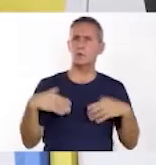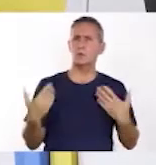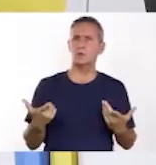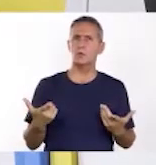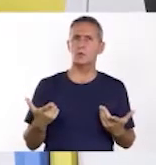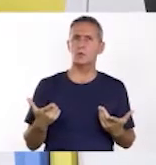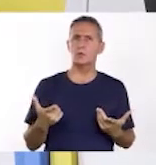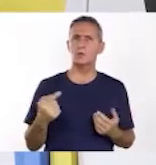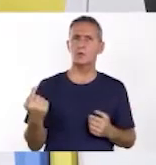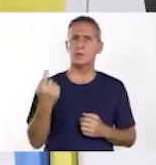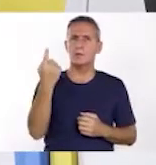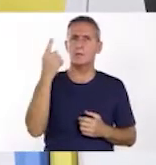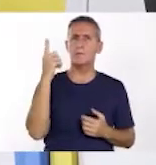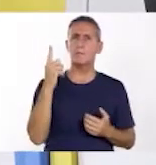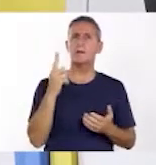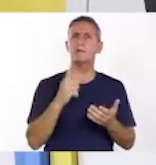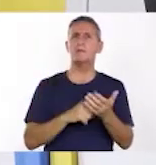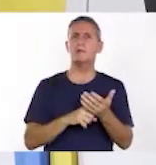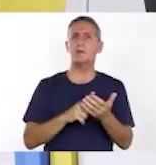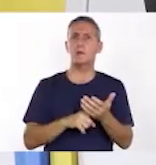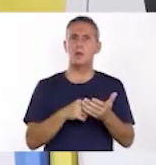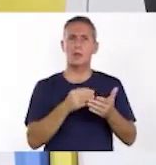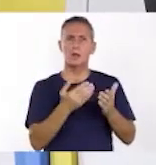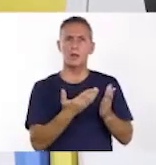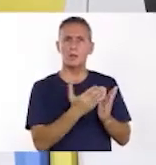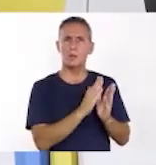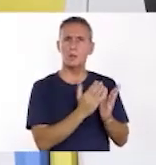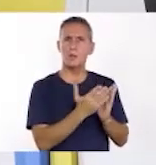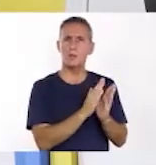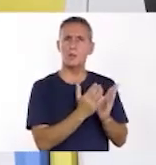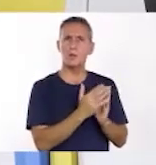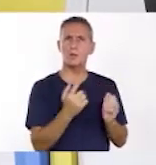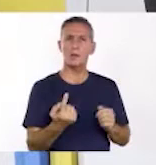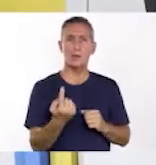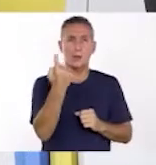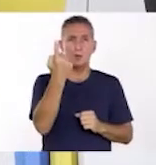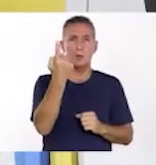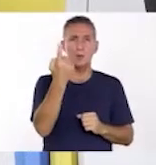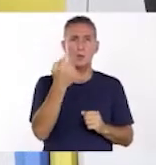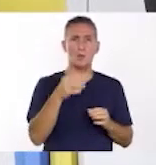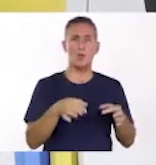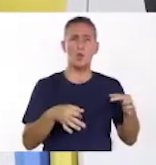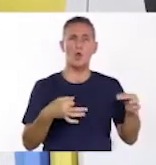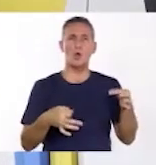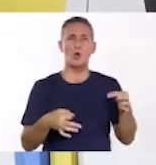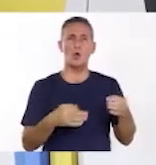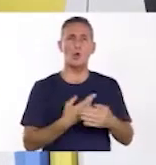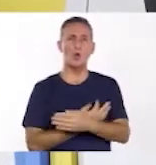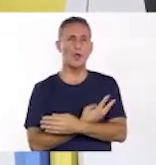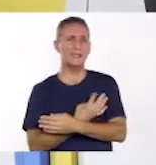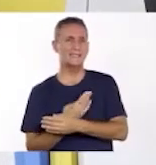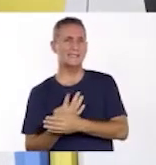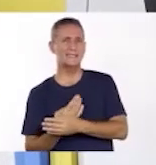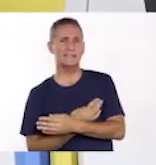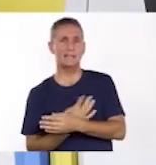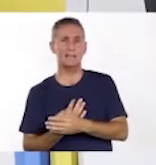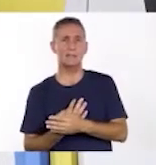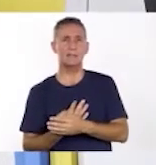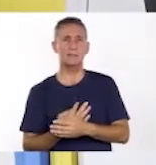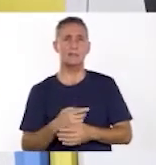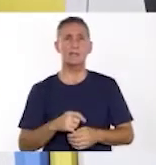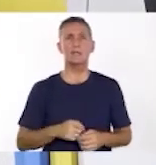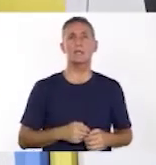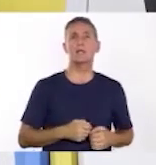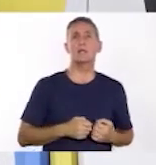va a ser su primer poemario y único? Hojas de hierba, que fue publicado en